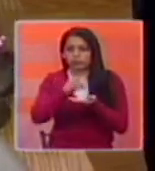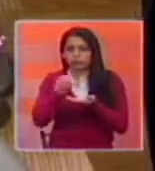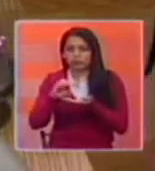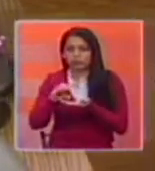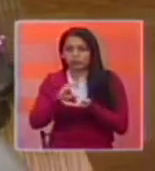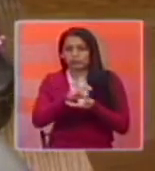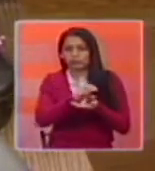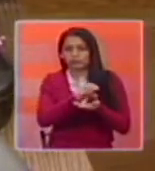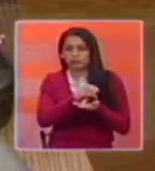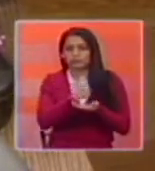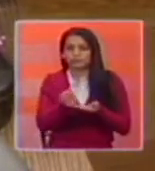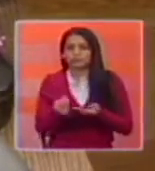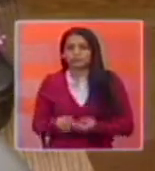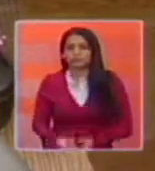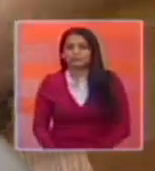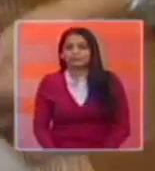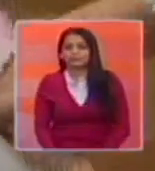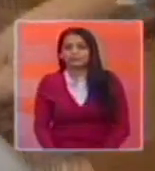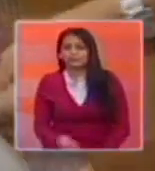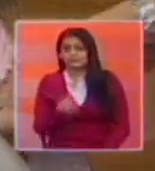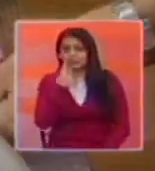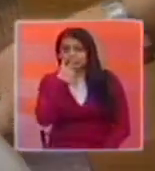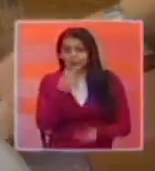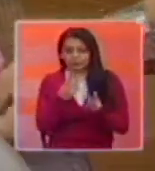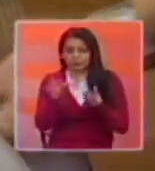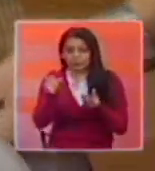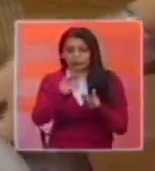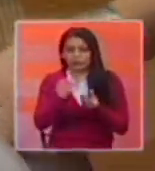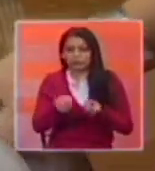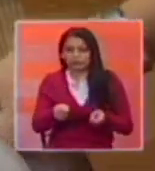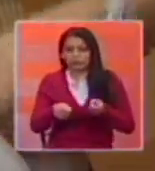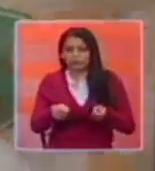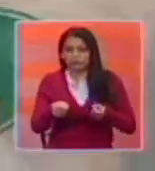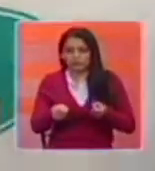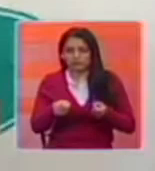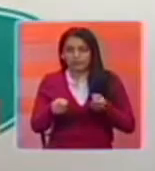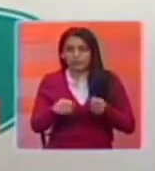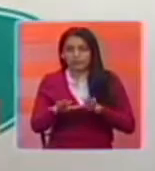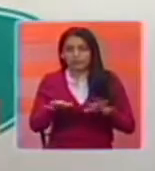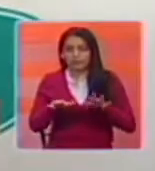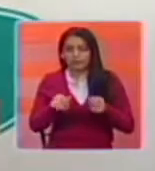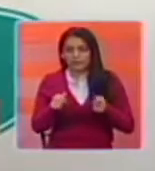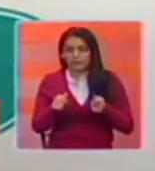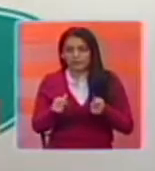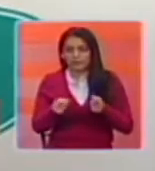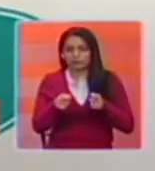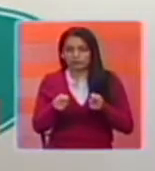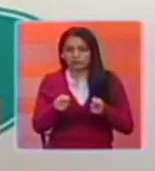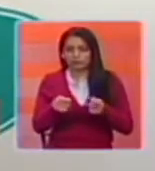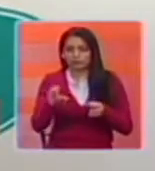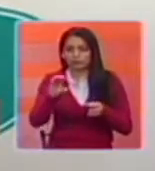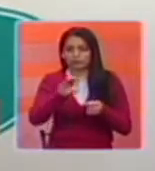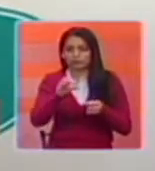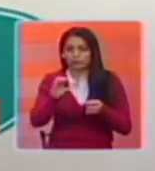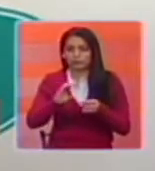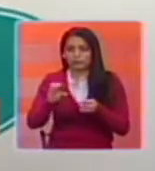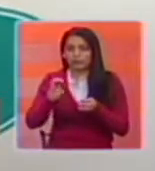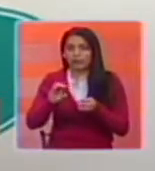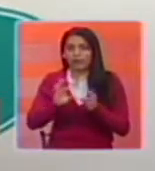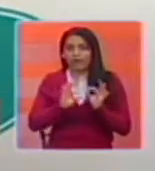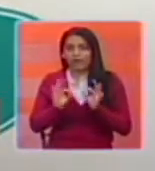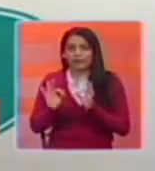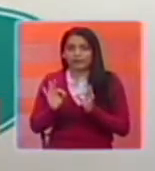que esta entra, ¿verdad? Y después usted da un golpecito así y ya está. Entonces esto ya lo tenemos